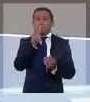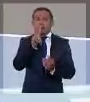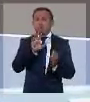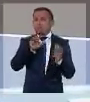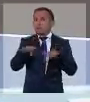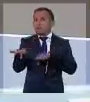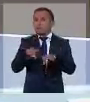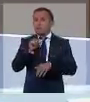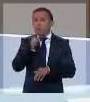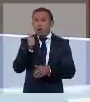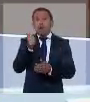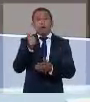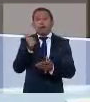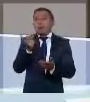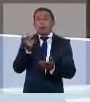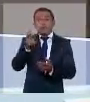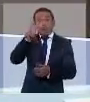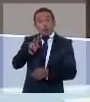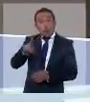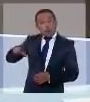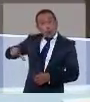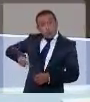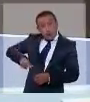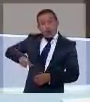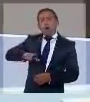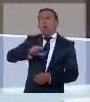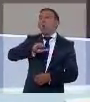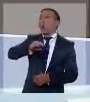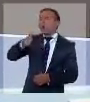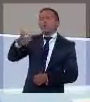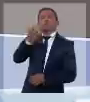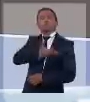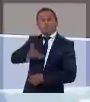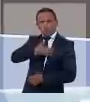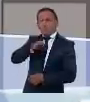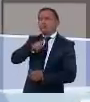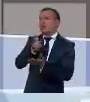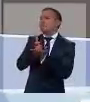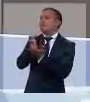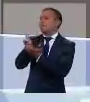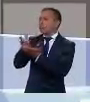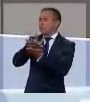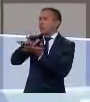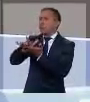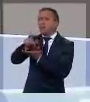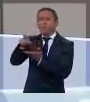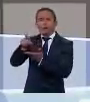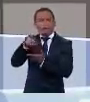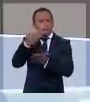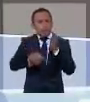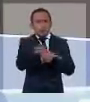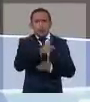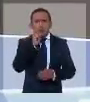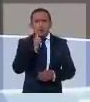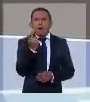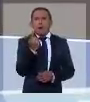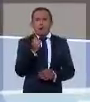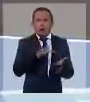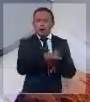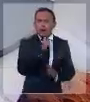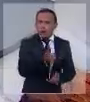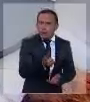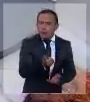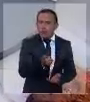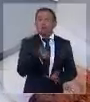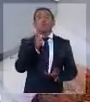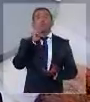no reciben los apoyos que el gobierno tiene para otras gente. Hay trabajadoras que trabajan mucho tiempo y no reciben